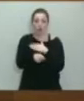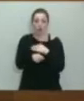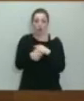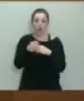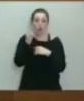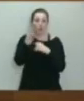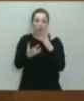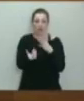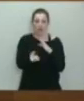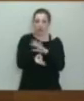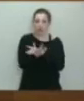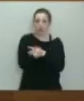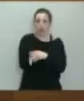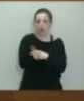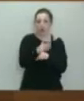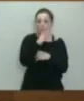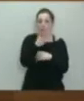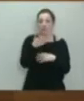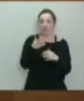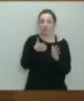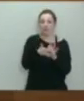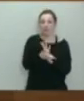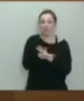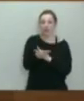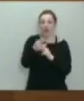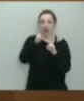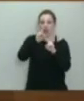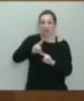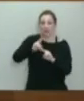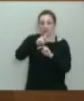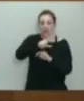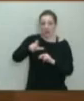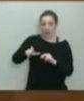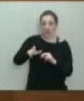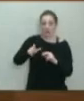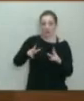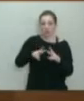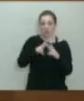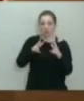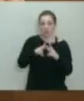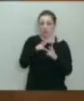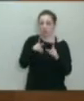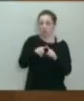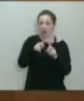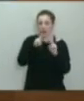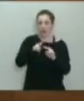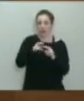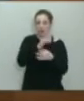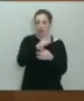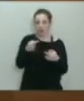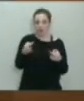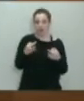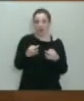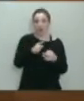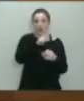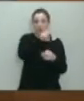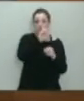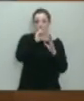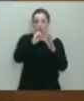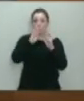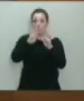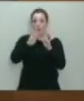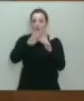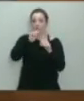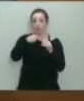mías, son de análisis de algún agente social, que yo creo que hacen análisis bastante correctos. Como mucho, de los 109,3 millones